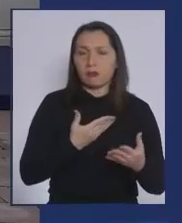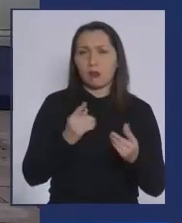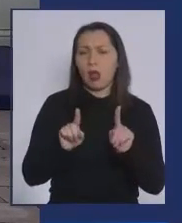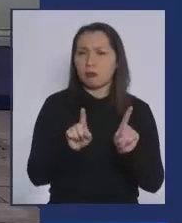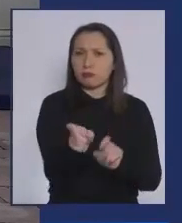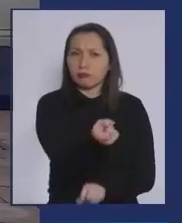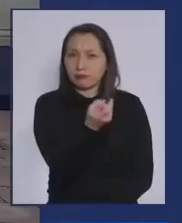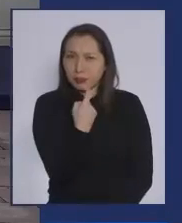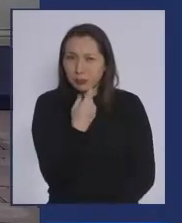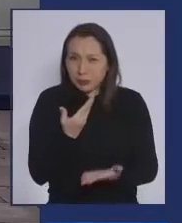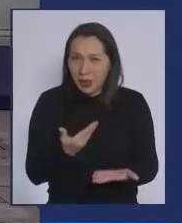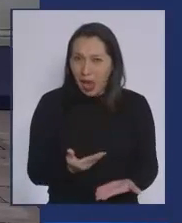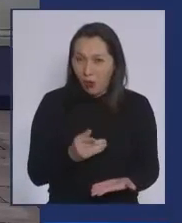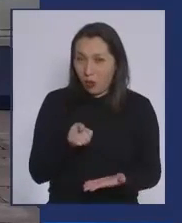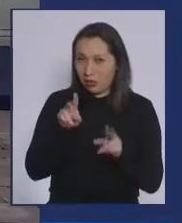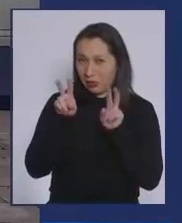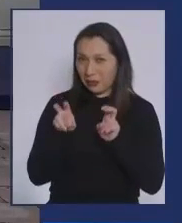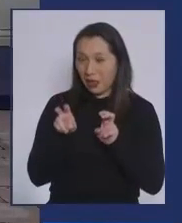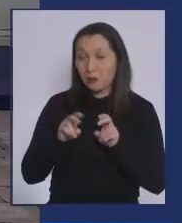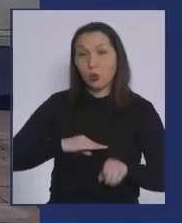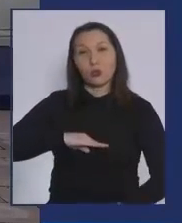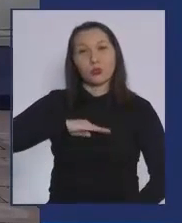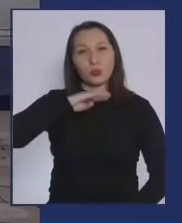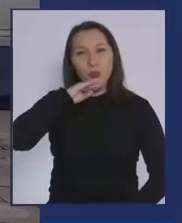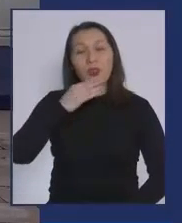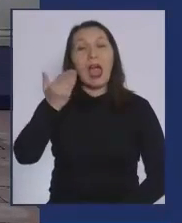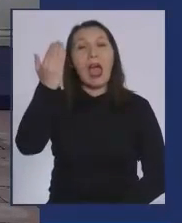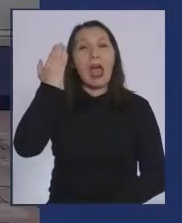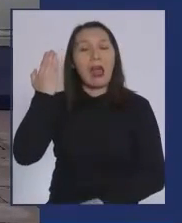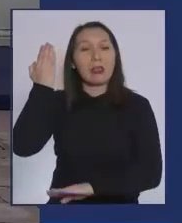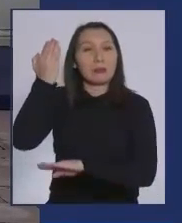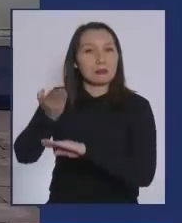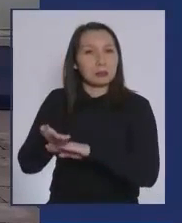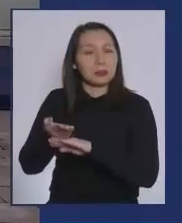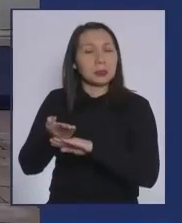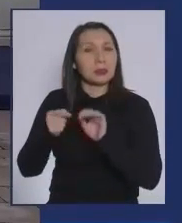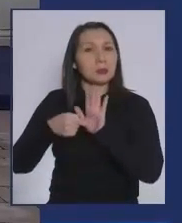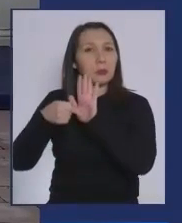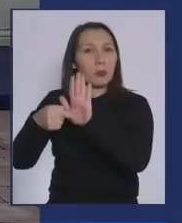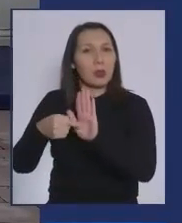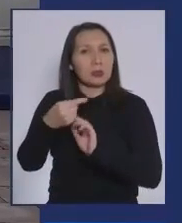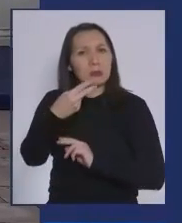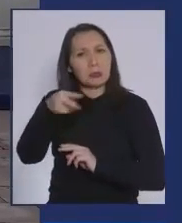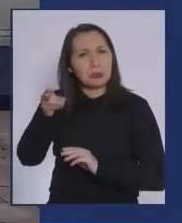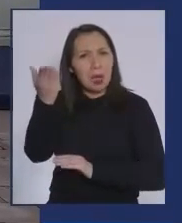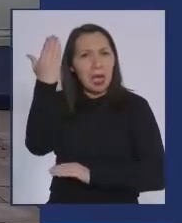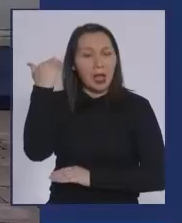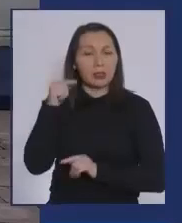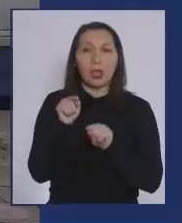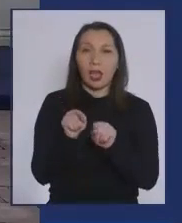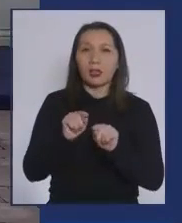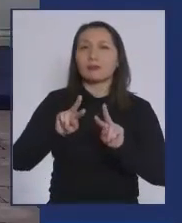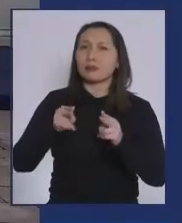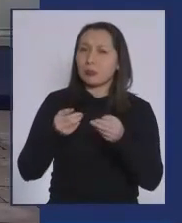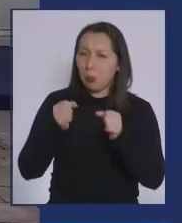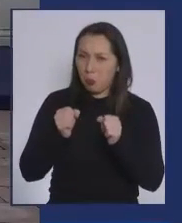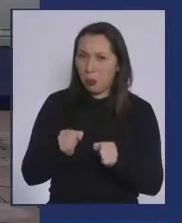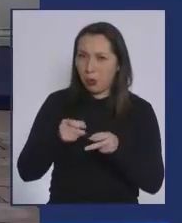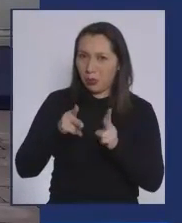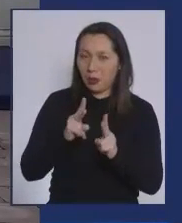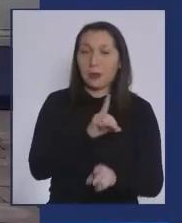una autocrítica ante esto fue suficiente lo presentado hace un par de semanas atrás presidente y si esto va a permitir